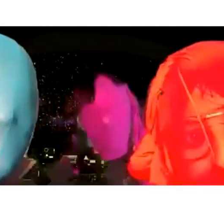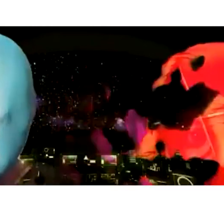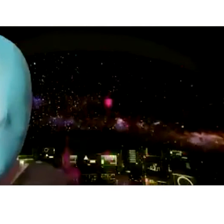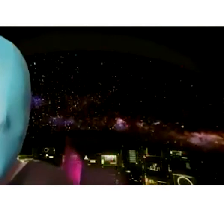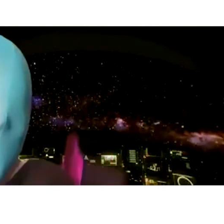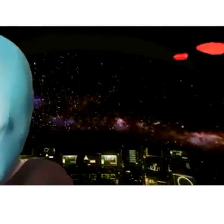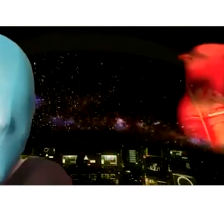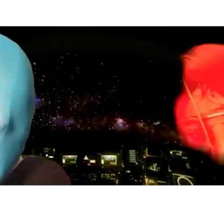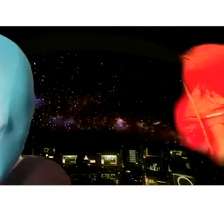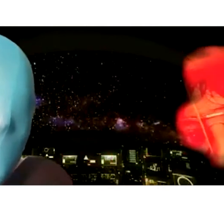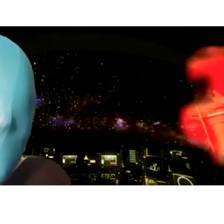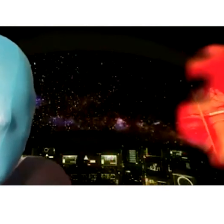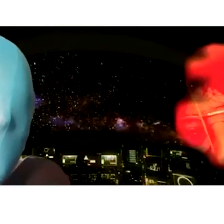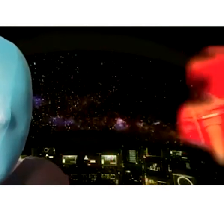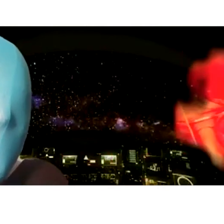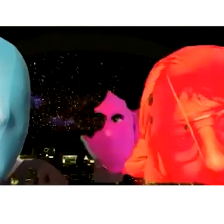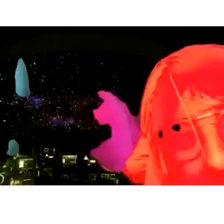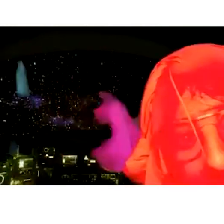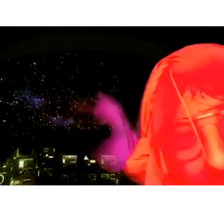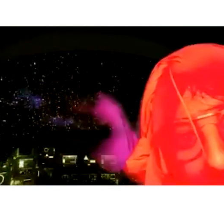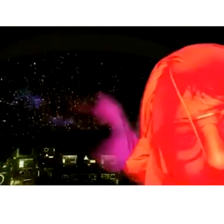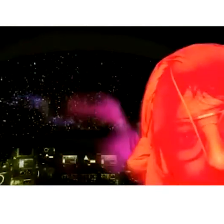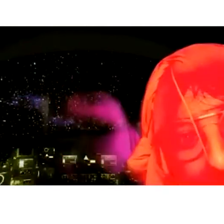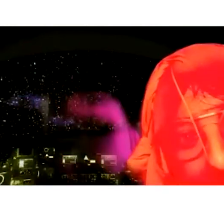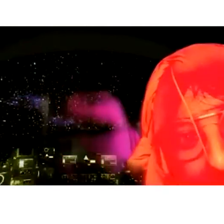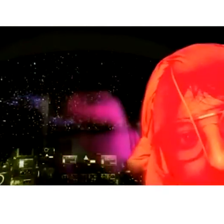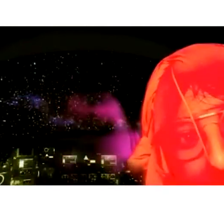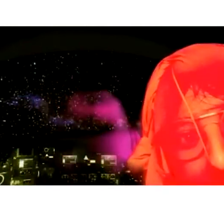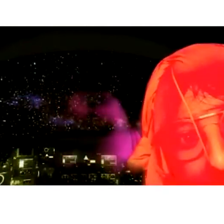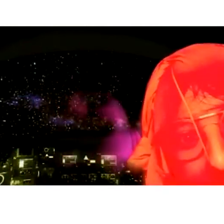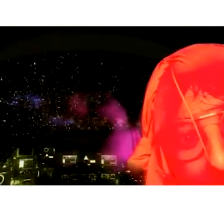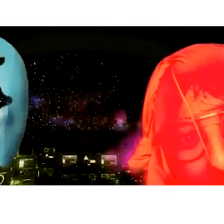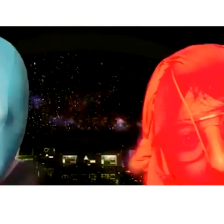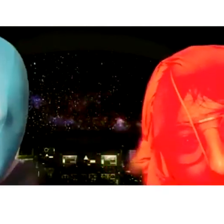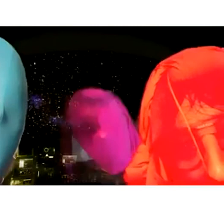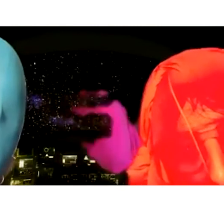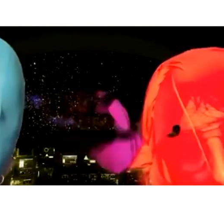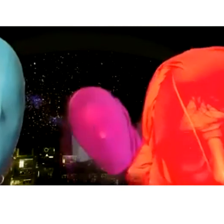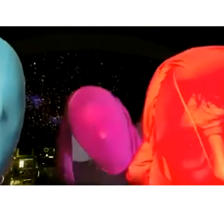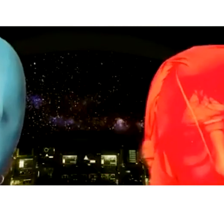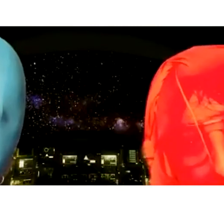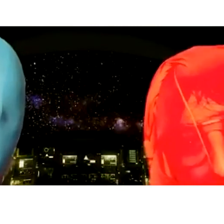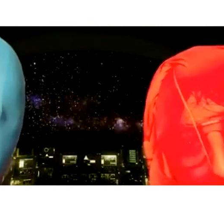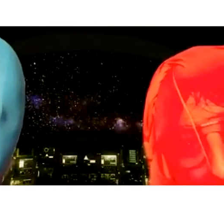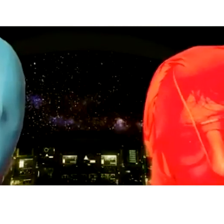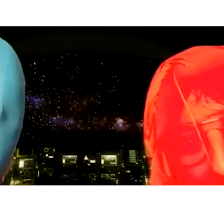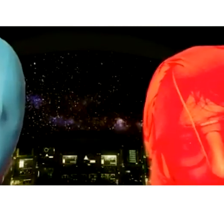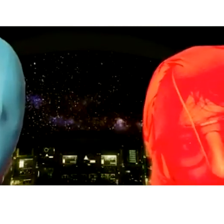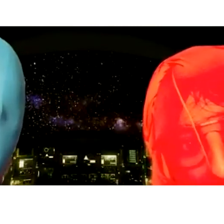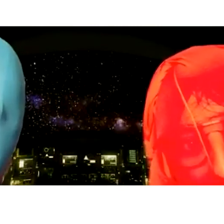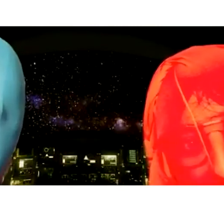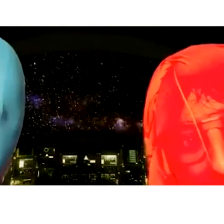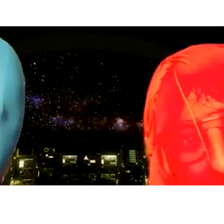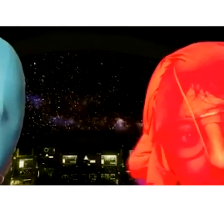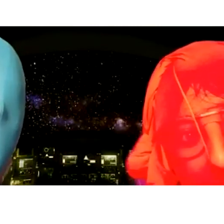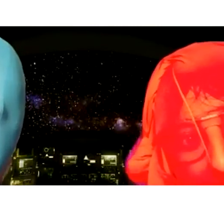pensar algo que decía Kekena, ¿no? Desde su profesión de curadora activista, y decía que la curaduría en su caso es entendida